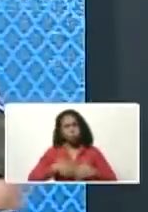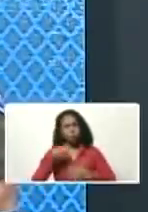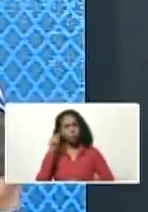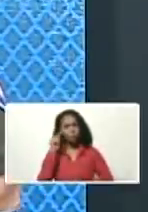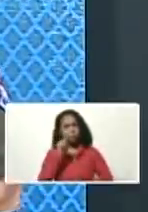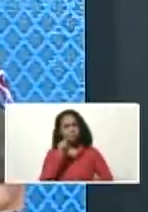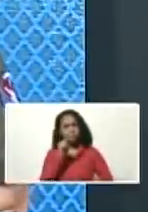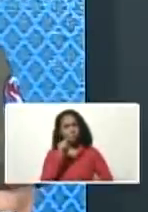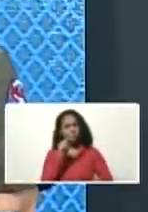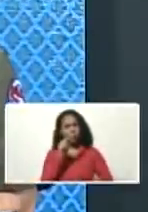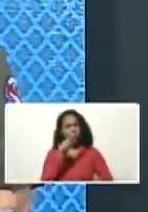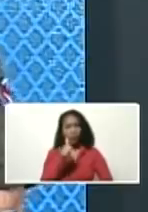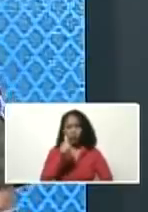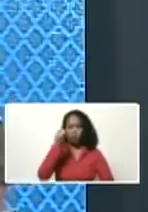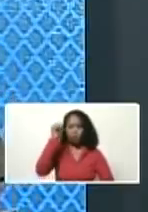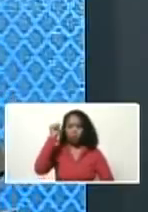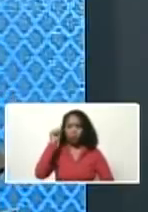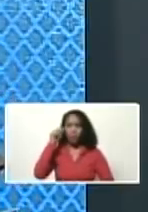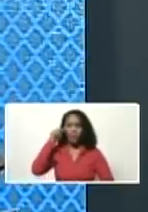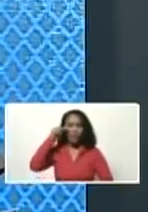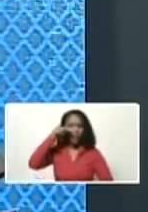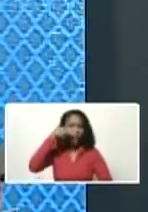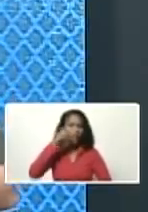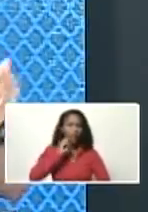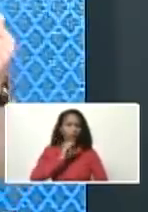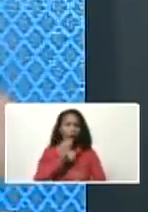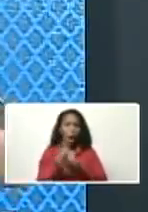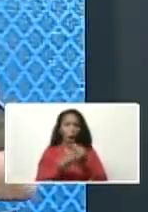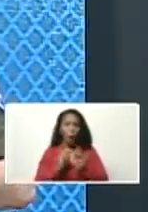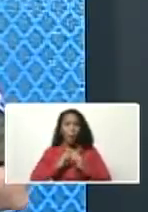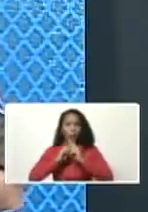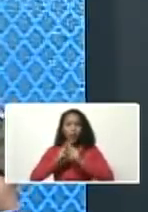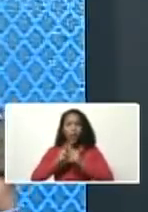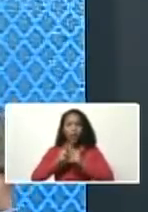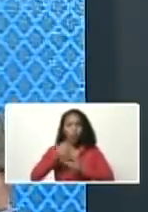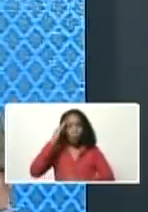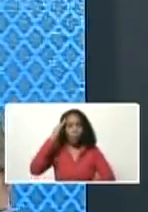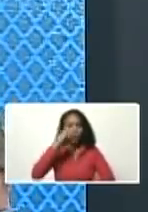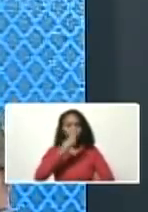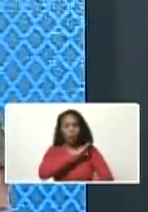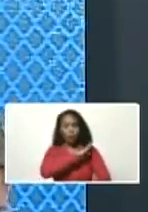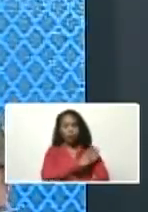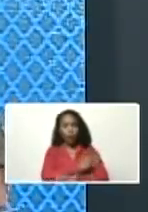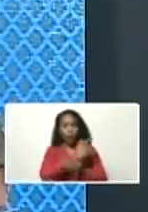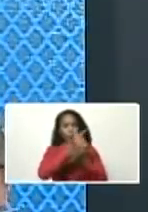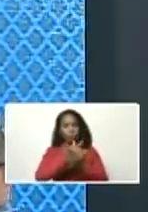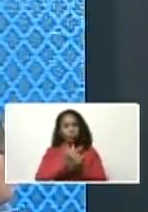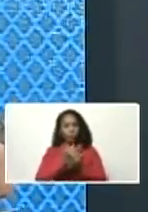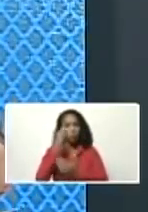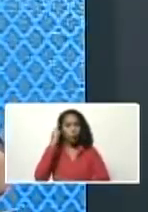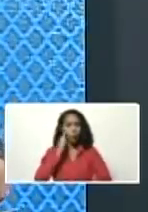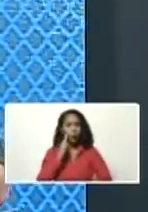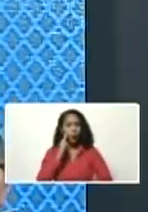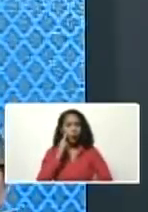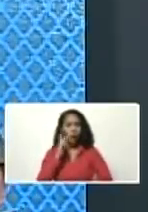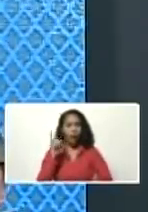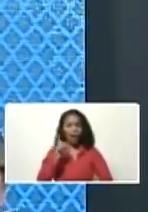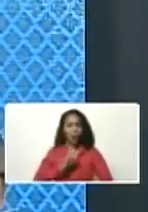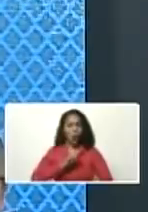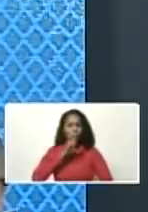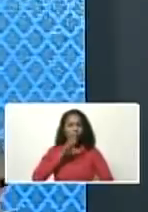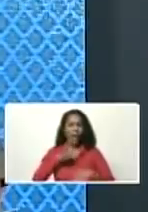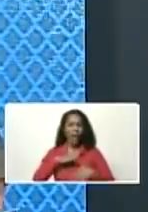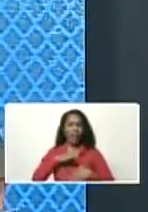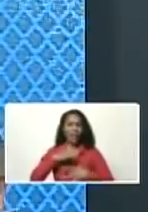Echar una mirada hacia atrás y ver cómo se prestaron oficiales de la Fuerza Armada Nacional Bolivariana a los asquerosos intereses